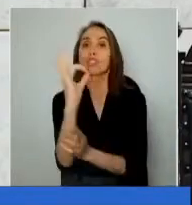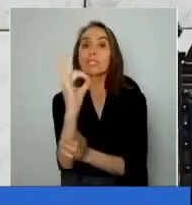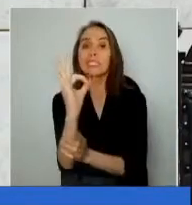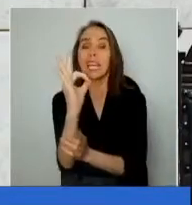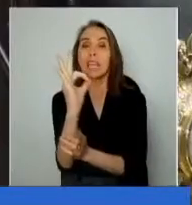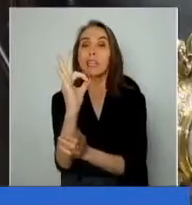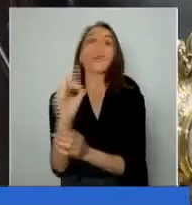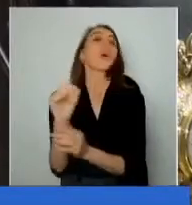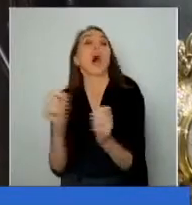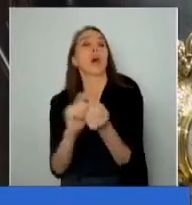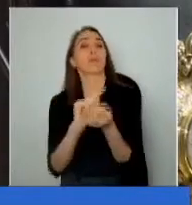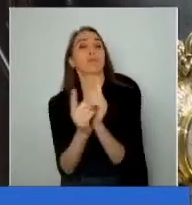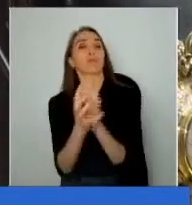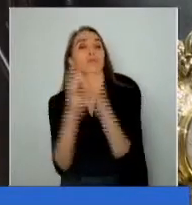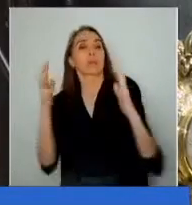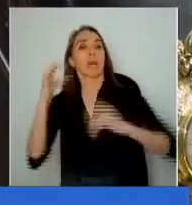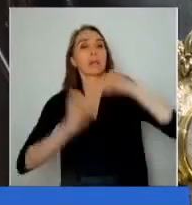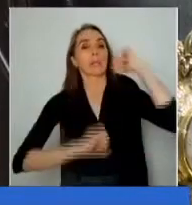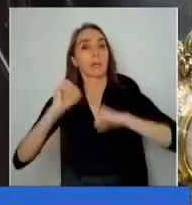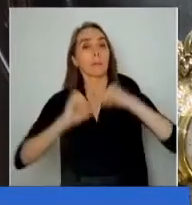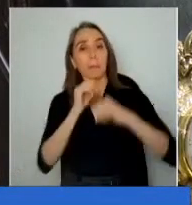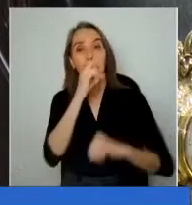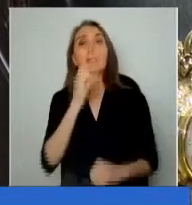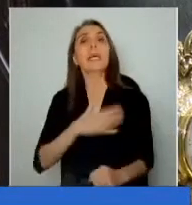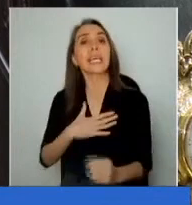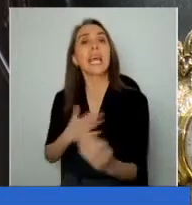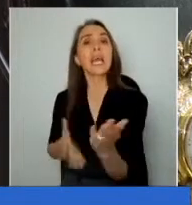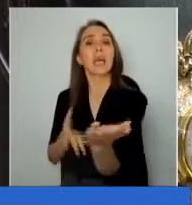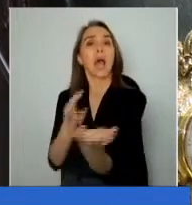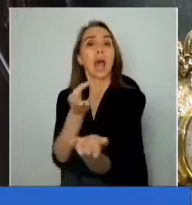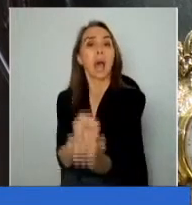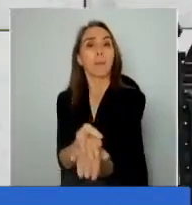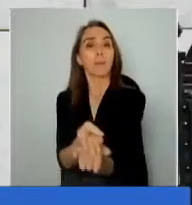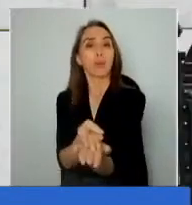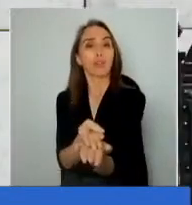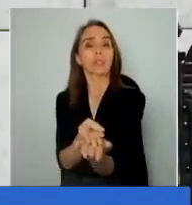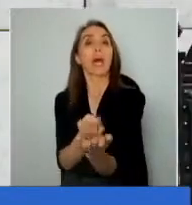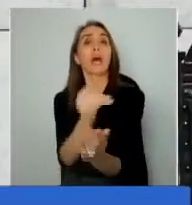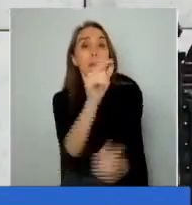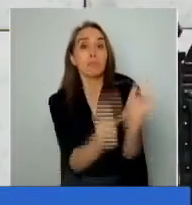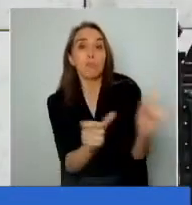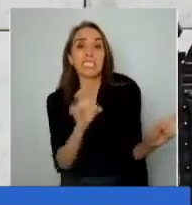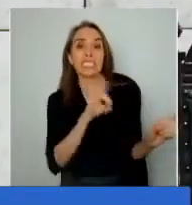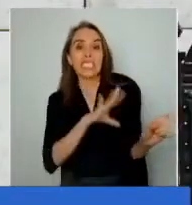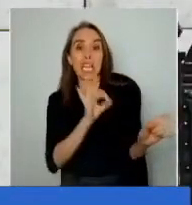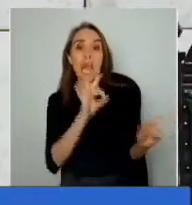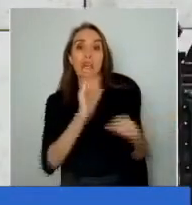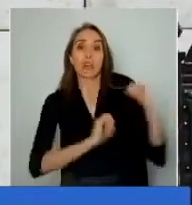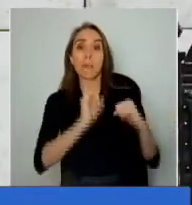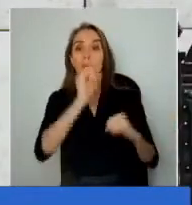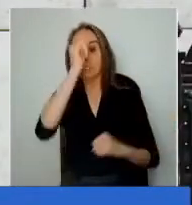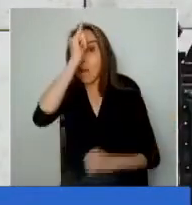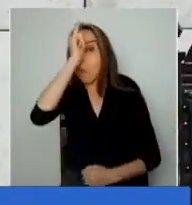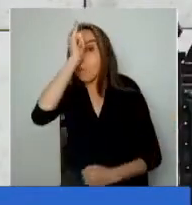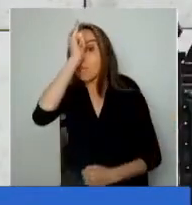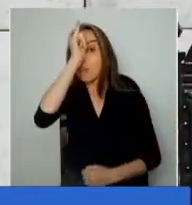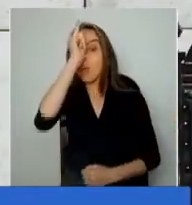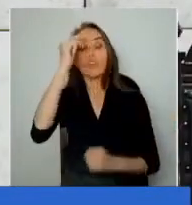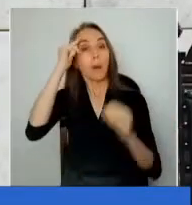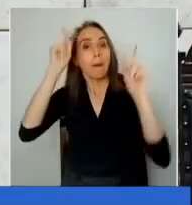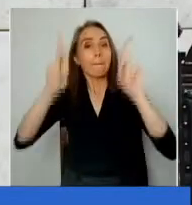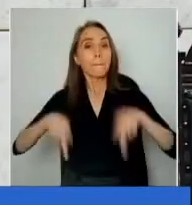grandes compañías y quieren aportar porque son chilenos a que nos pongamos una meta país